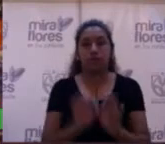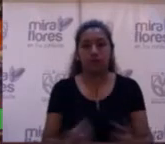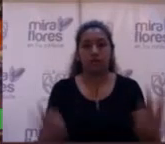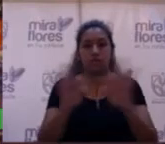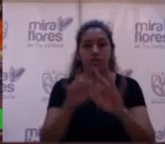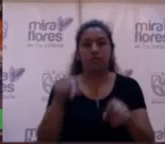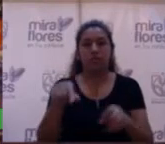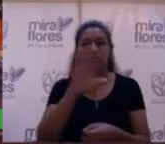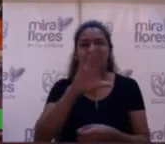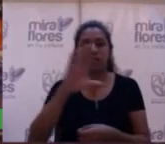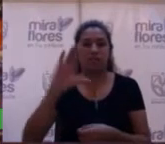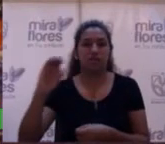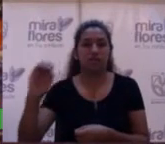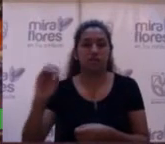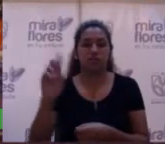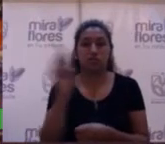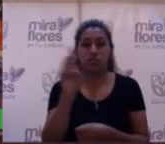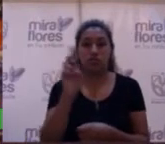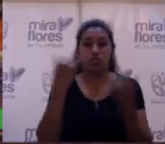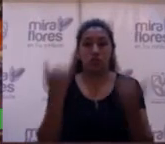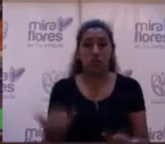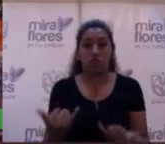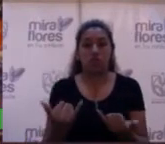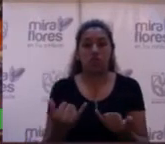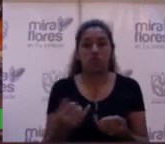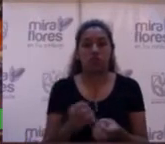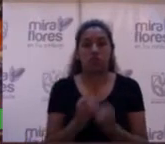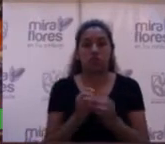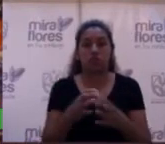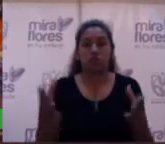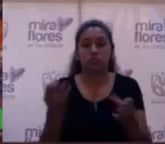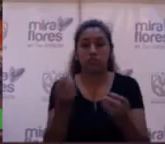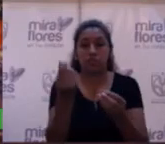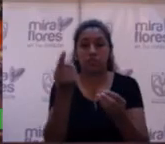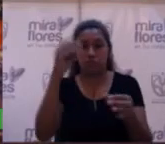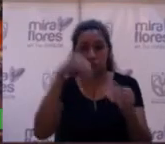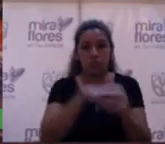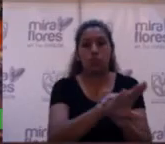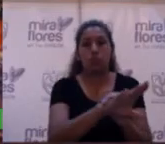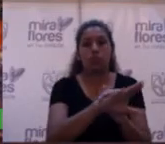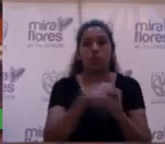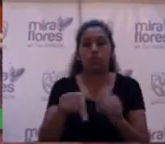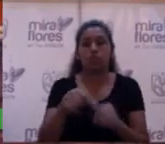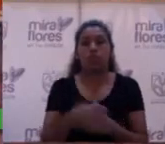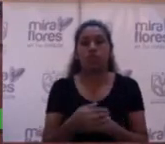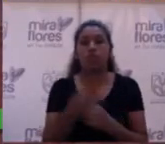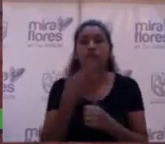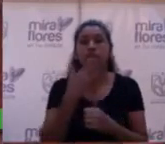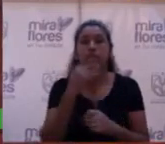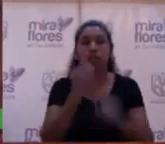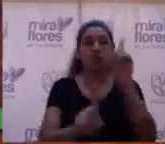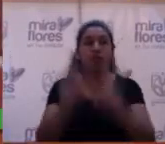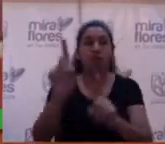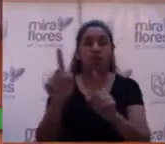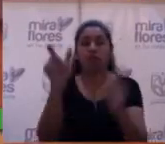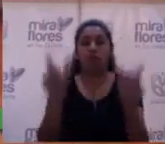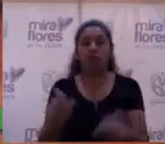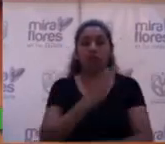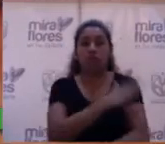estos $500 que hoy día estamos formalmente ingresando al Consejo. Aquellos miembros del Consejo que estén a favor de